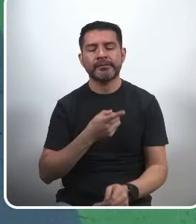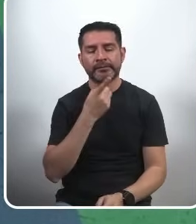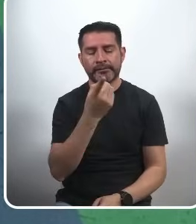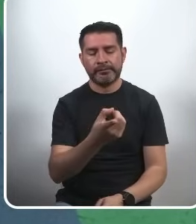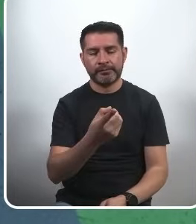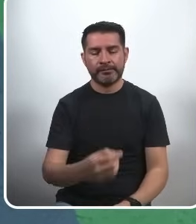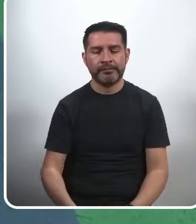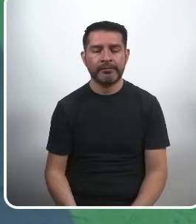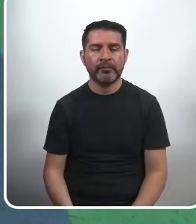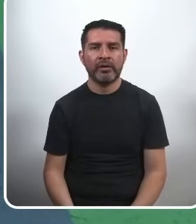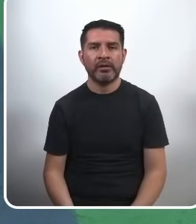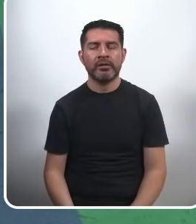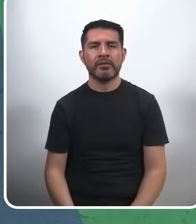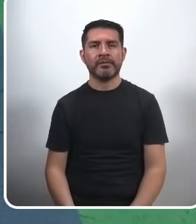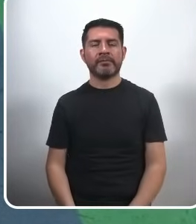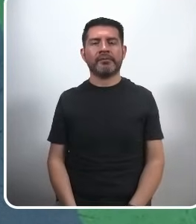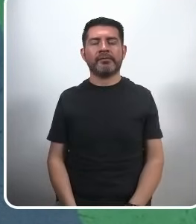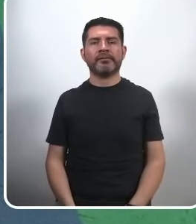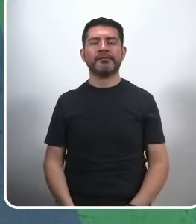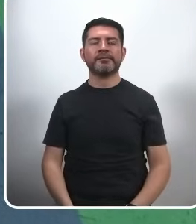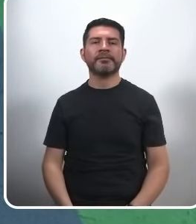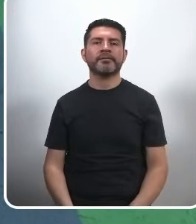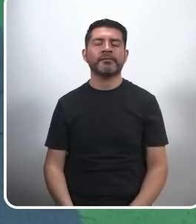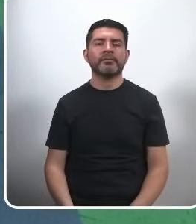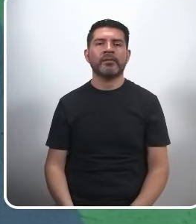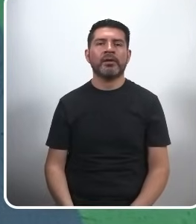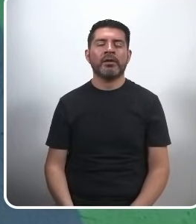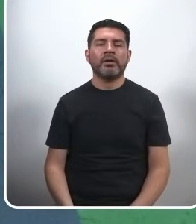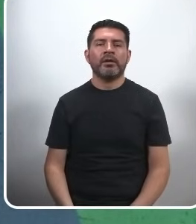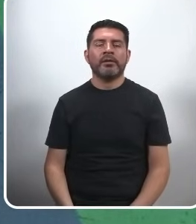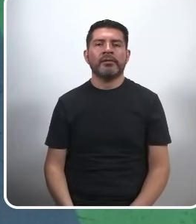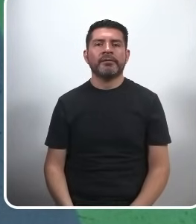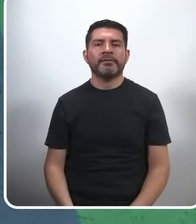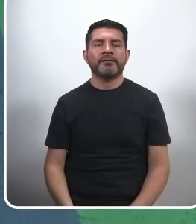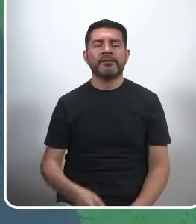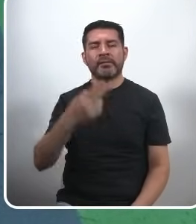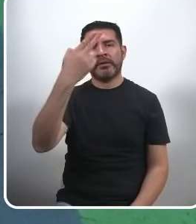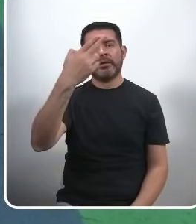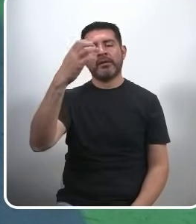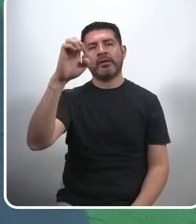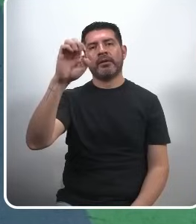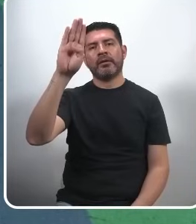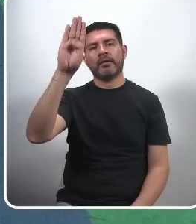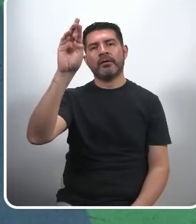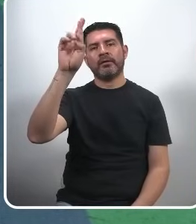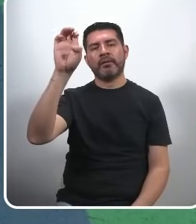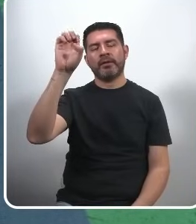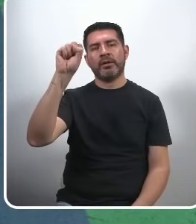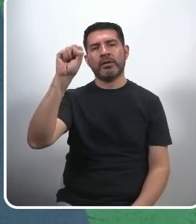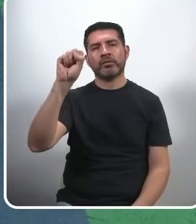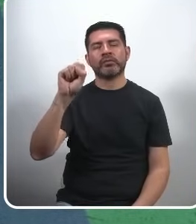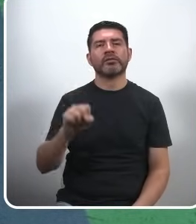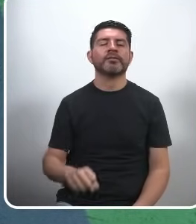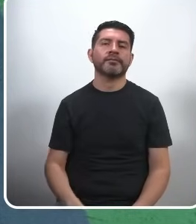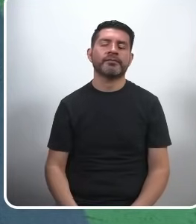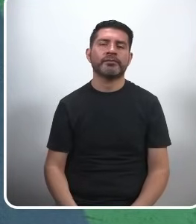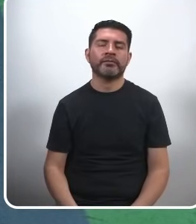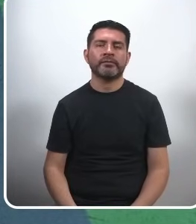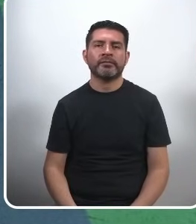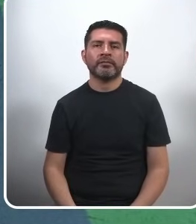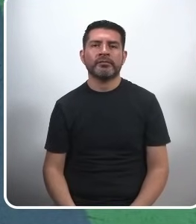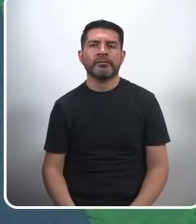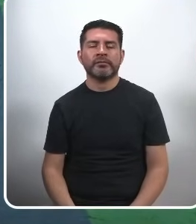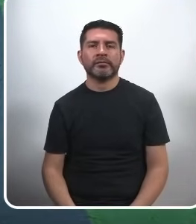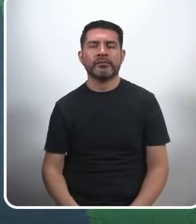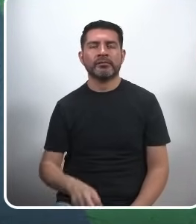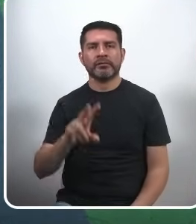donde conecta madurez o santidad con las relaciones. Está en Hebreos 12:14. Es más, quiero que me ayude a leer esta primera línea todos juntos.